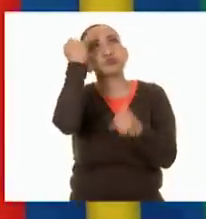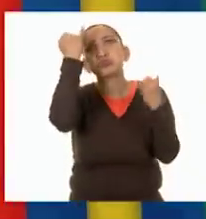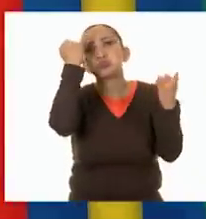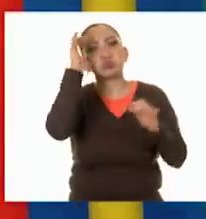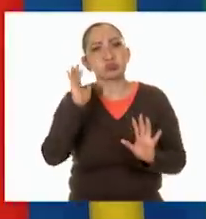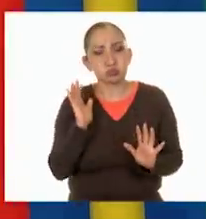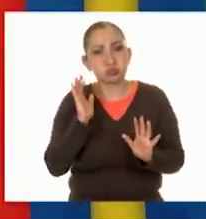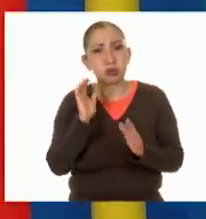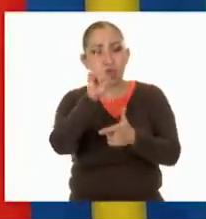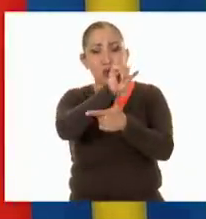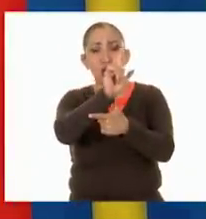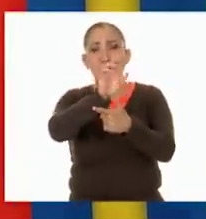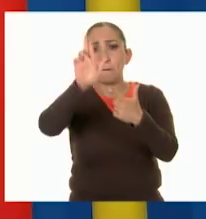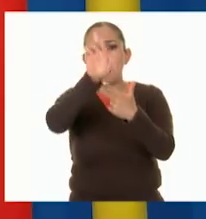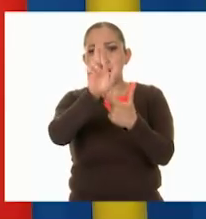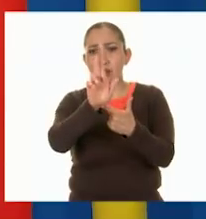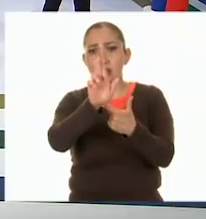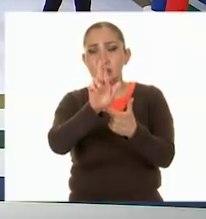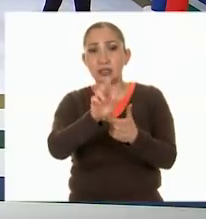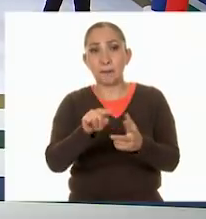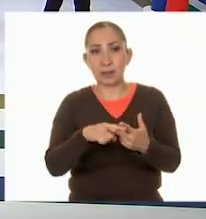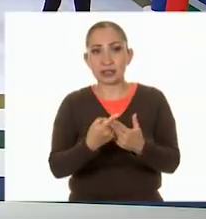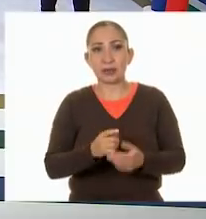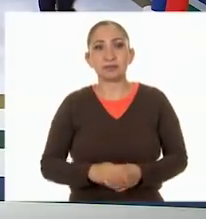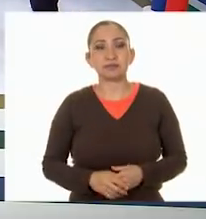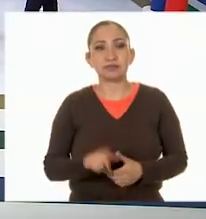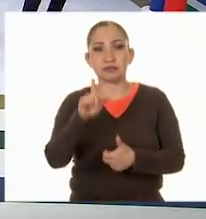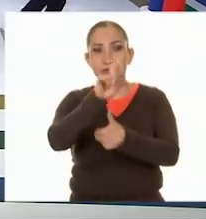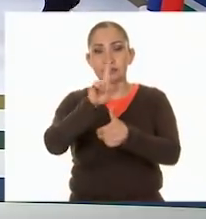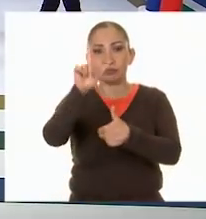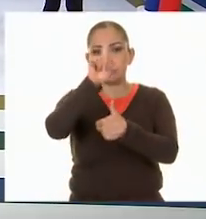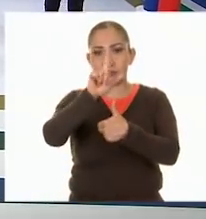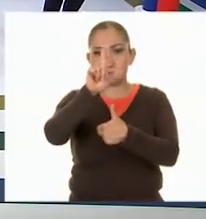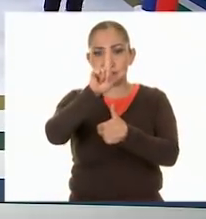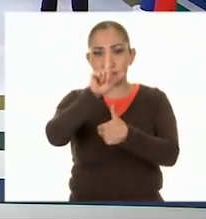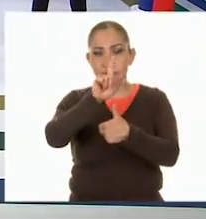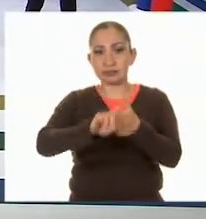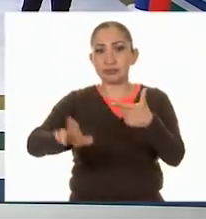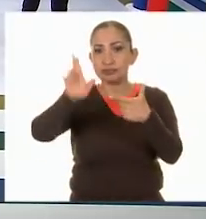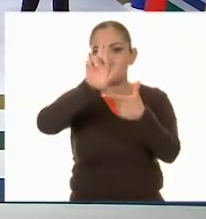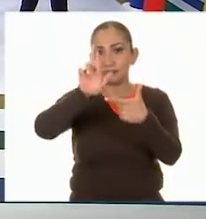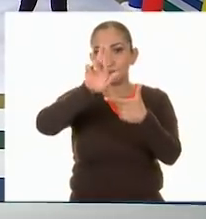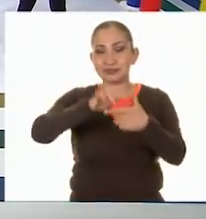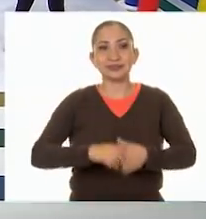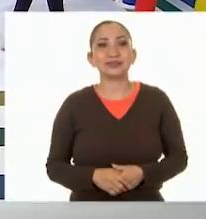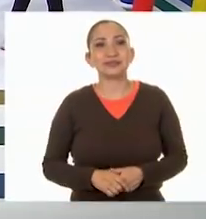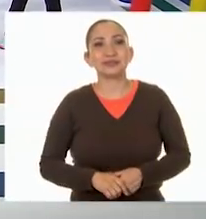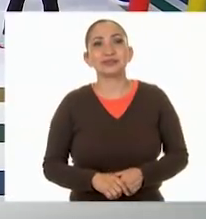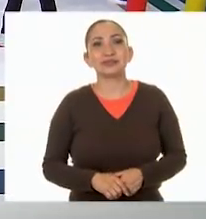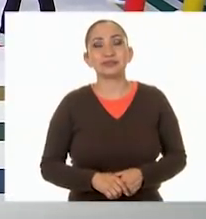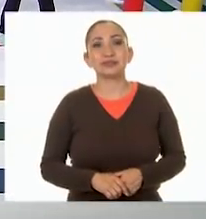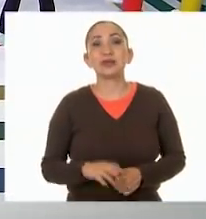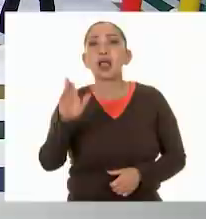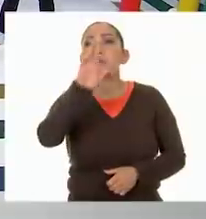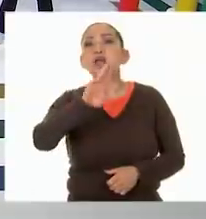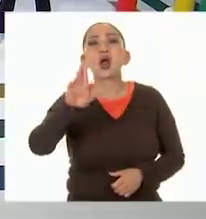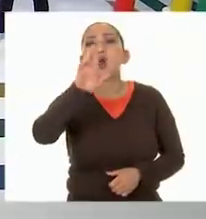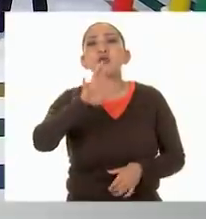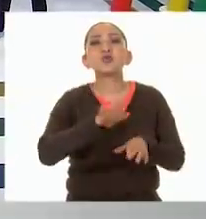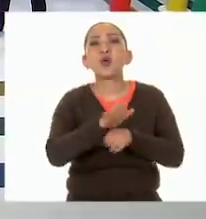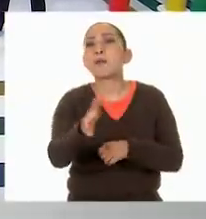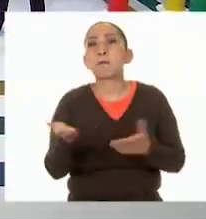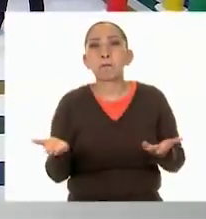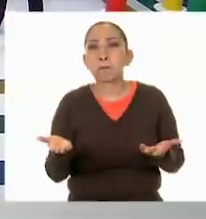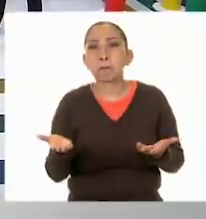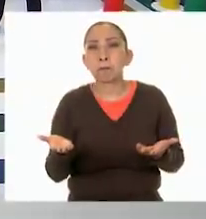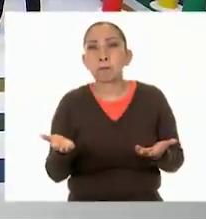hacemos lunes y martes? Una, dos, tres. Lunes, martes. ¿Para el miércoles? Para